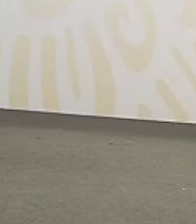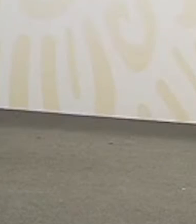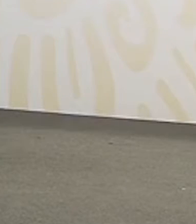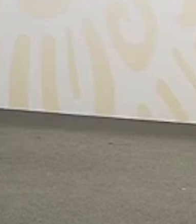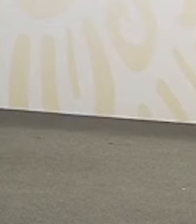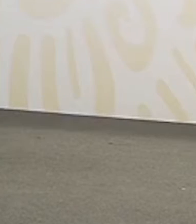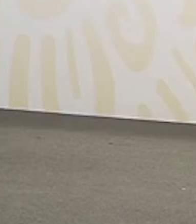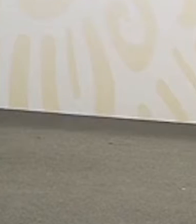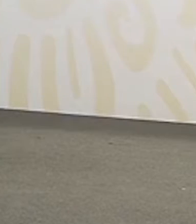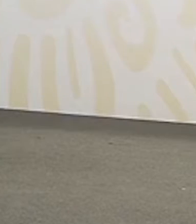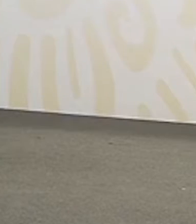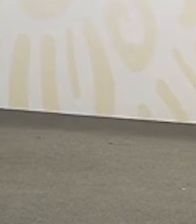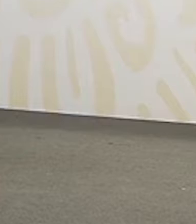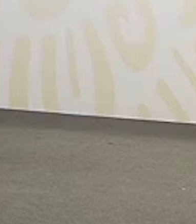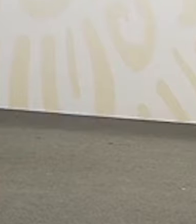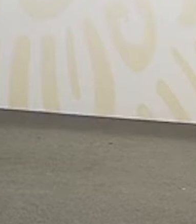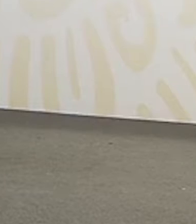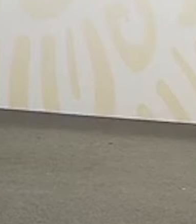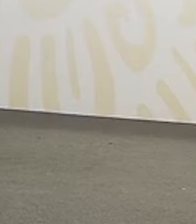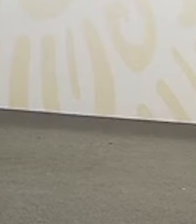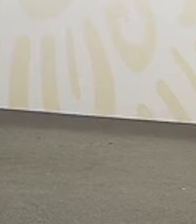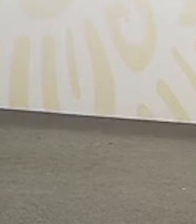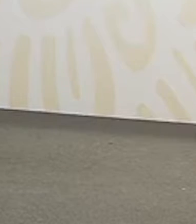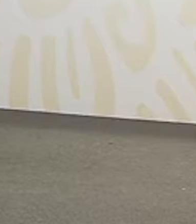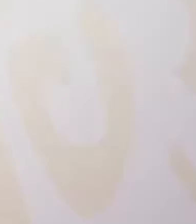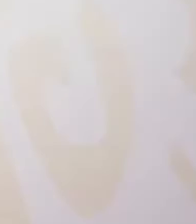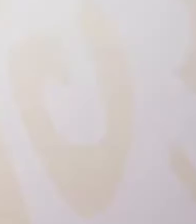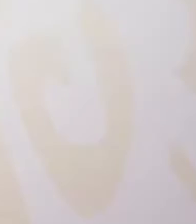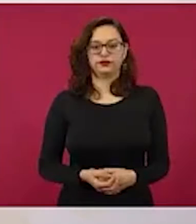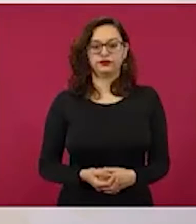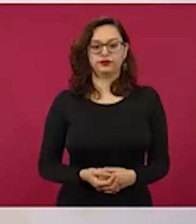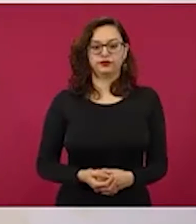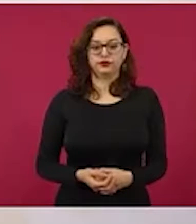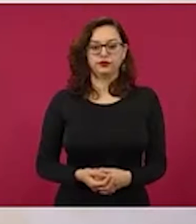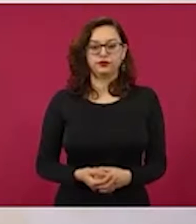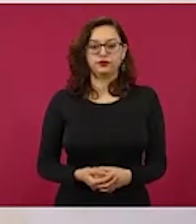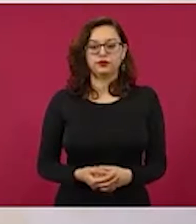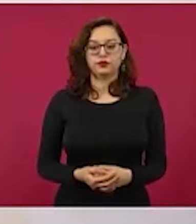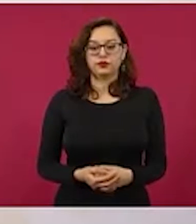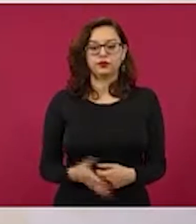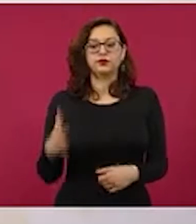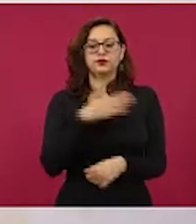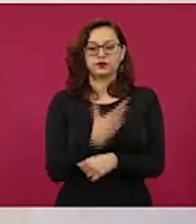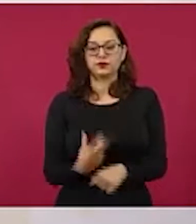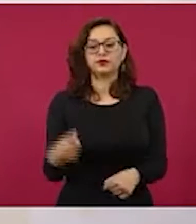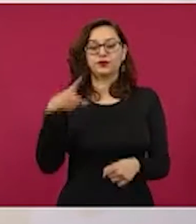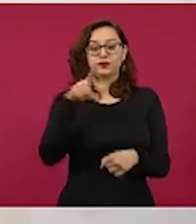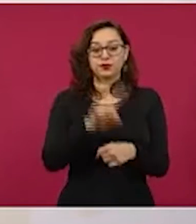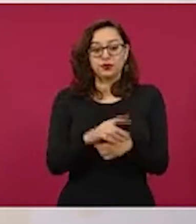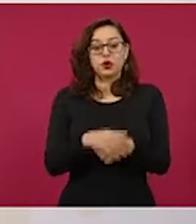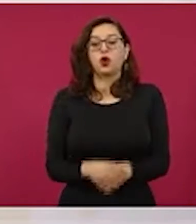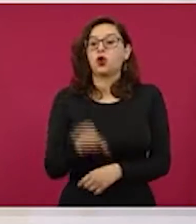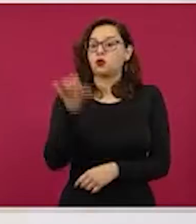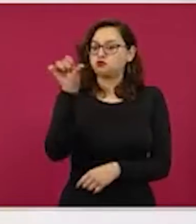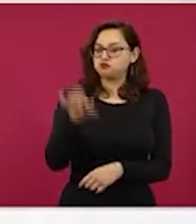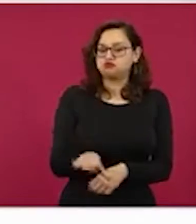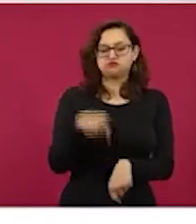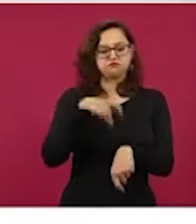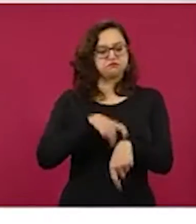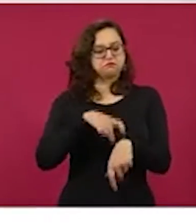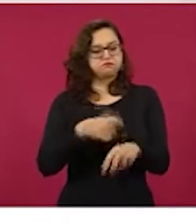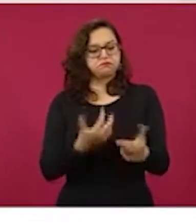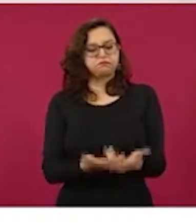Bueno, pues el día de hoy tenemos tiempo para contestar preguntas, no